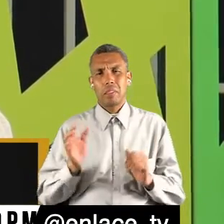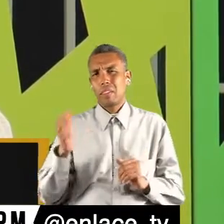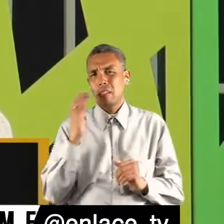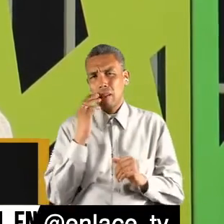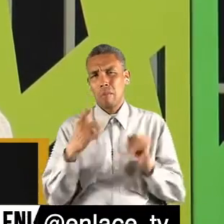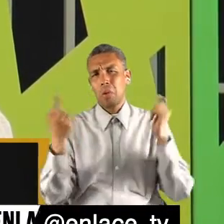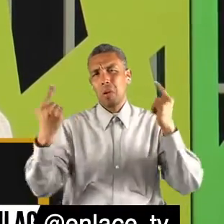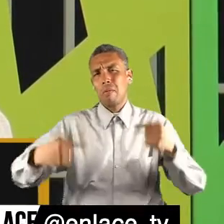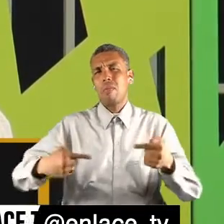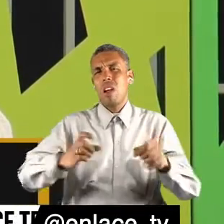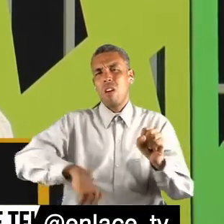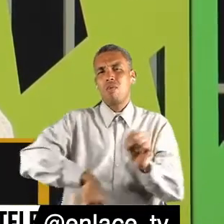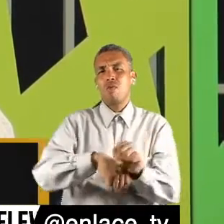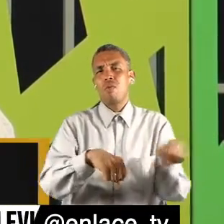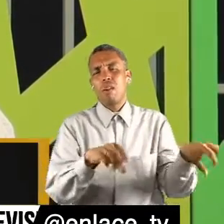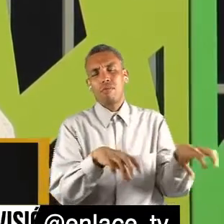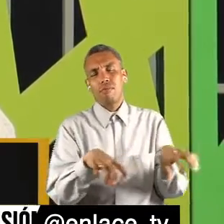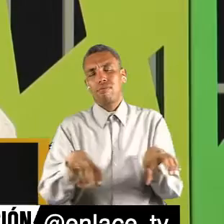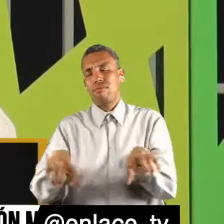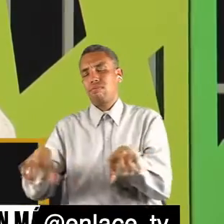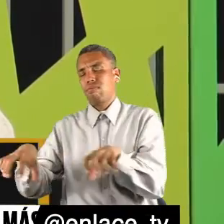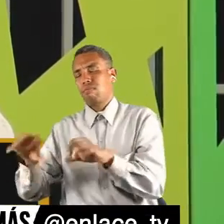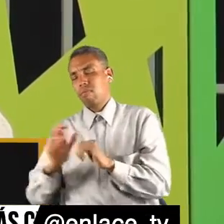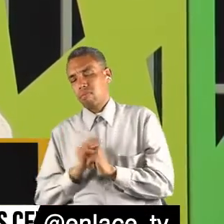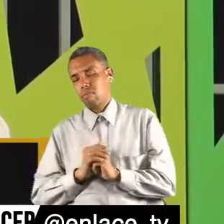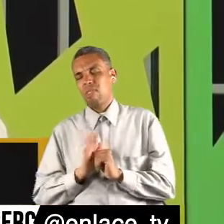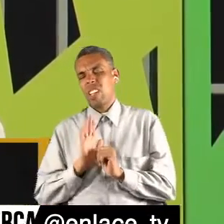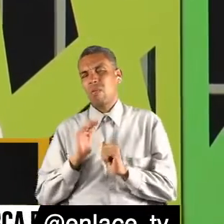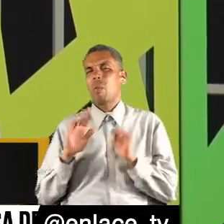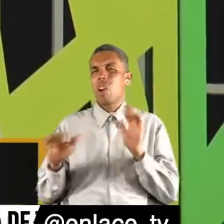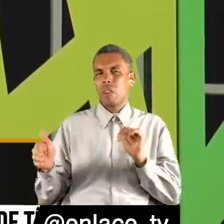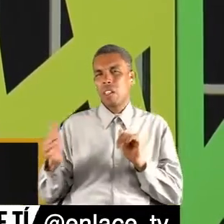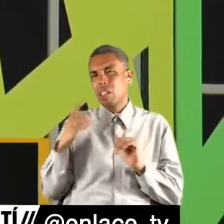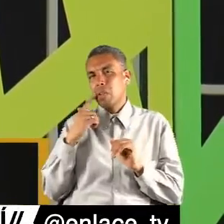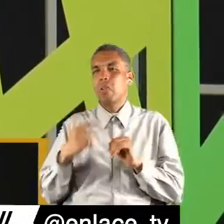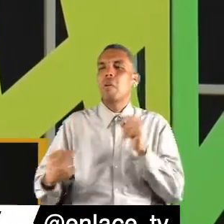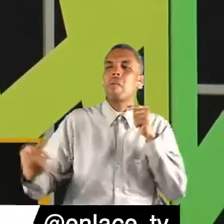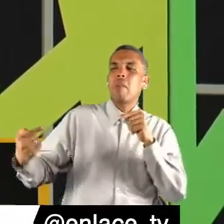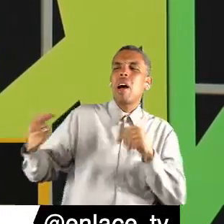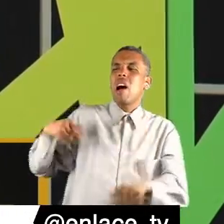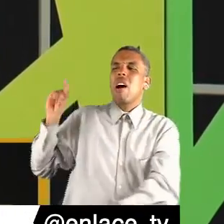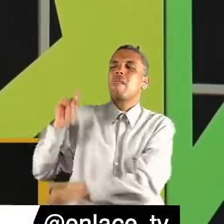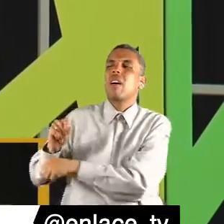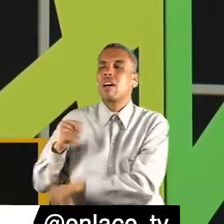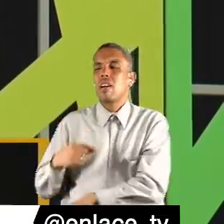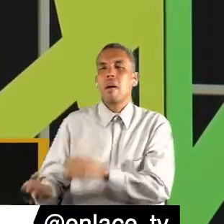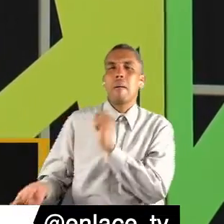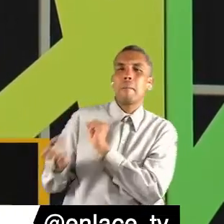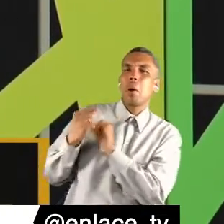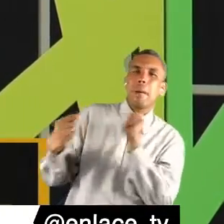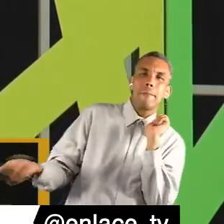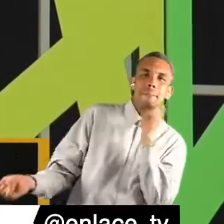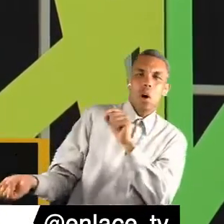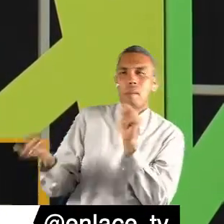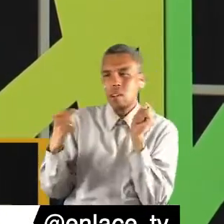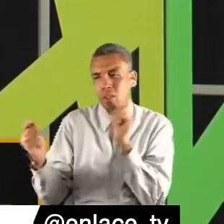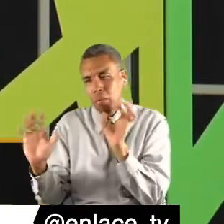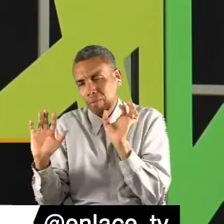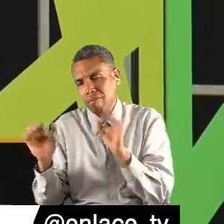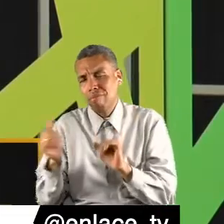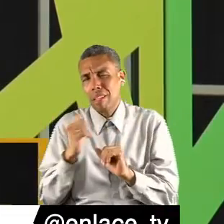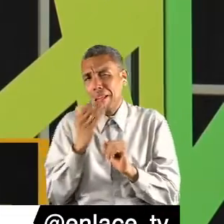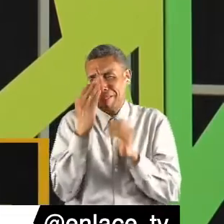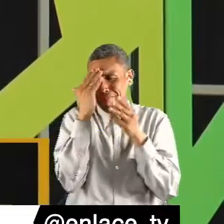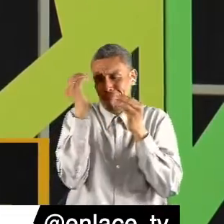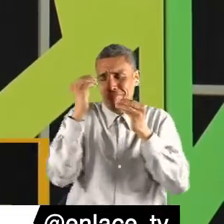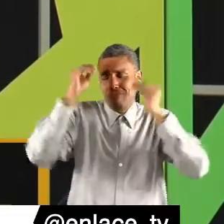cuando ya las cosas se llevan a otro plano, que es el plano personal, pues a mí me entra a preocupar porque dejamos a un